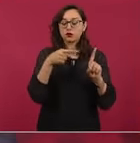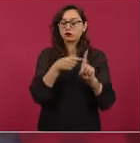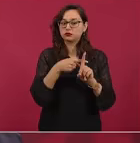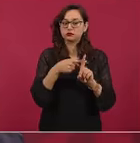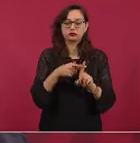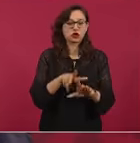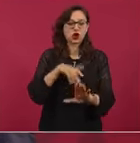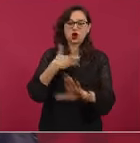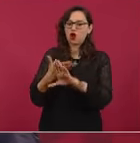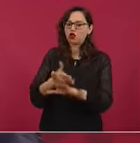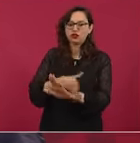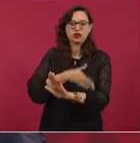que atacarnos,